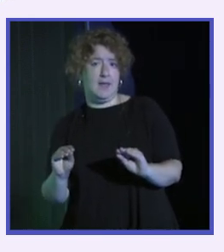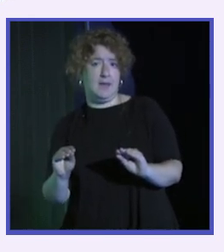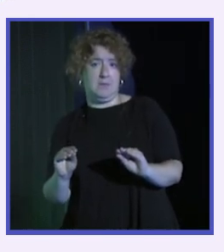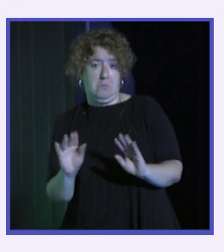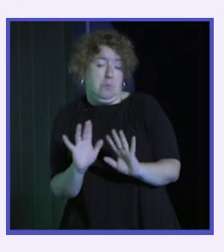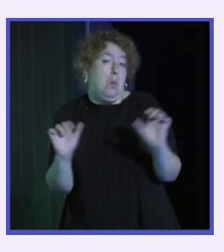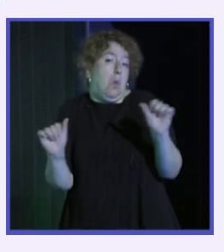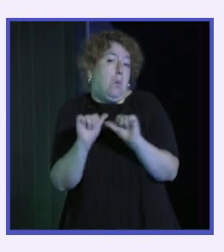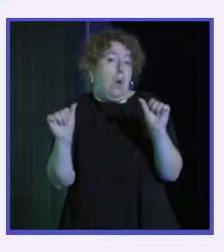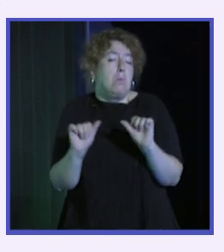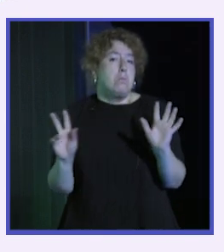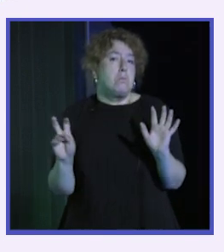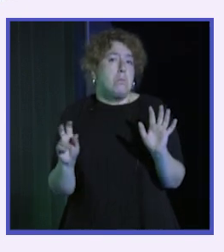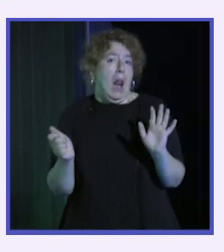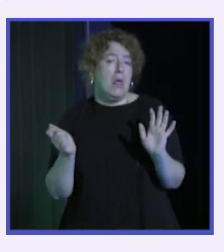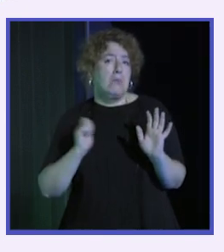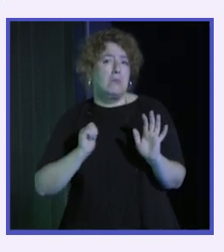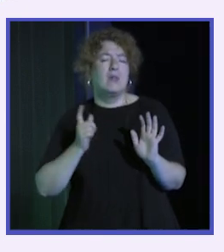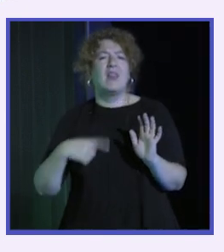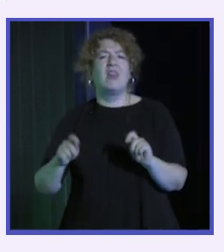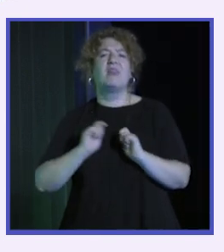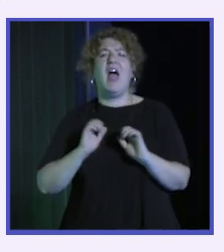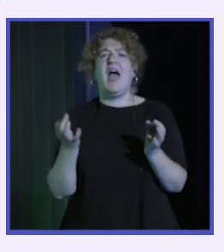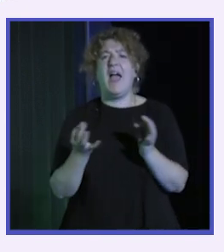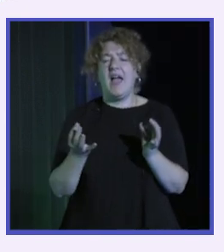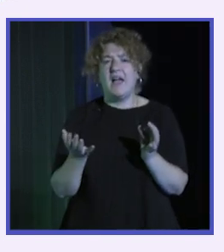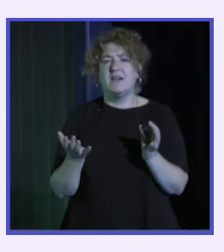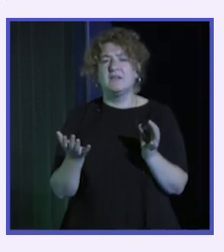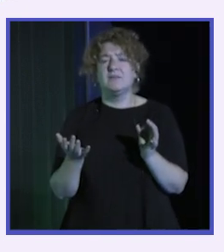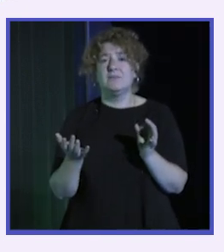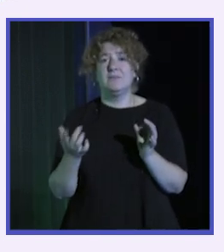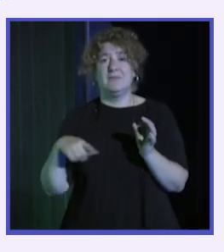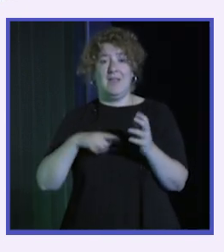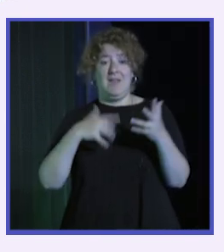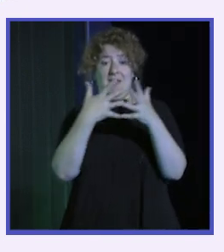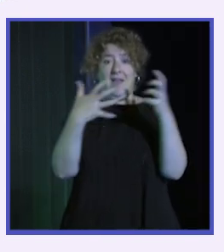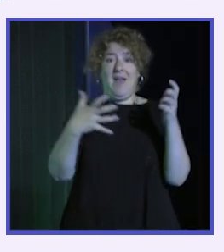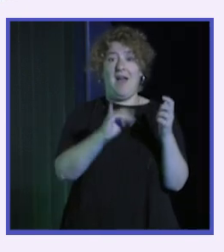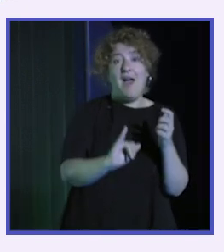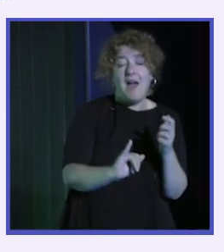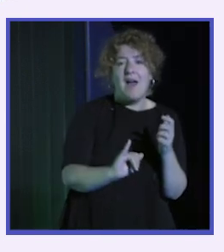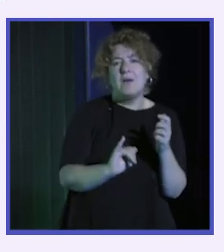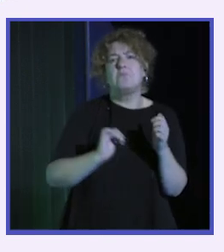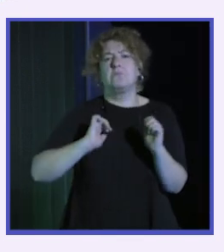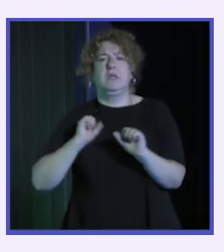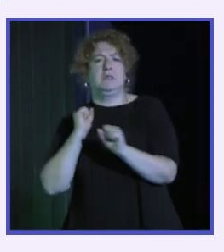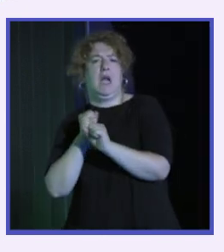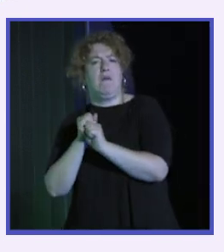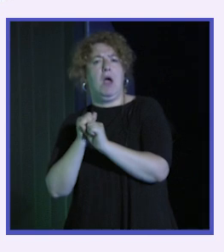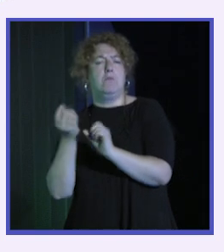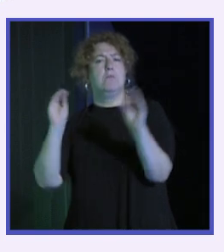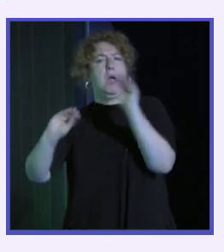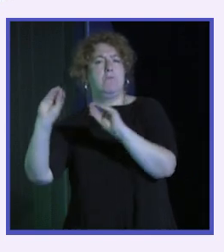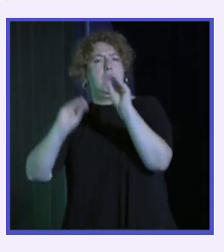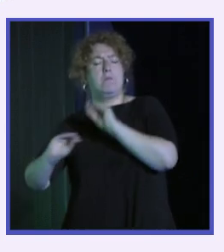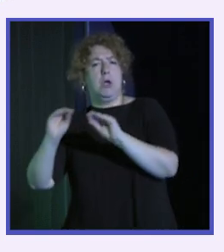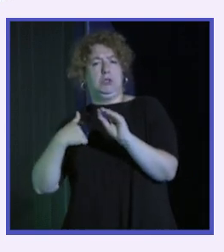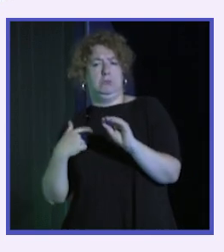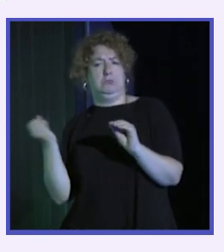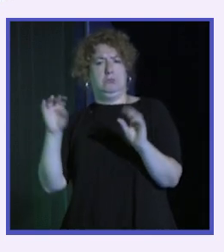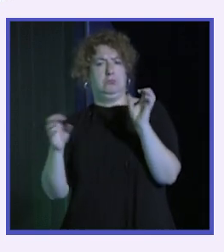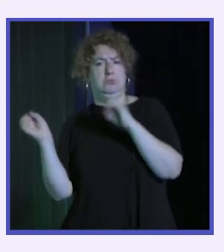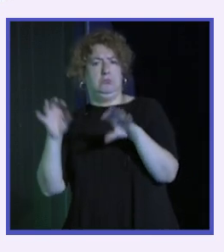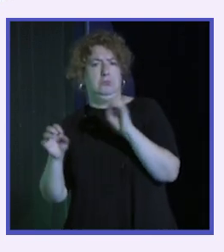forma de hacerlo. ¿Qué podría hacer? Lo que podría hacer es, sobre ese prompt que ya tenía, ir trabajando, ¿vale? E ir